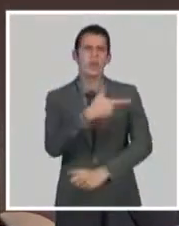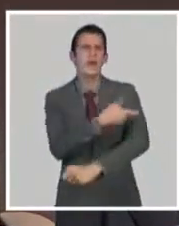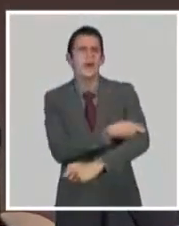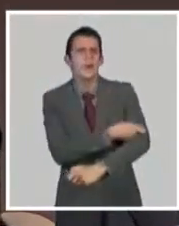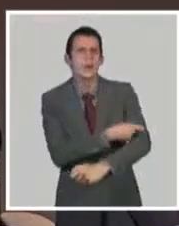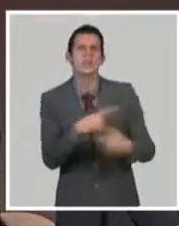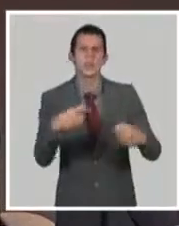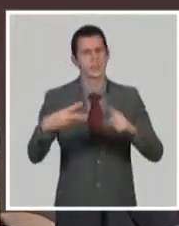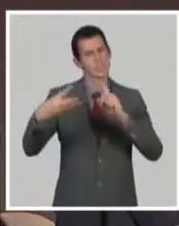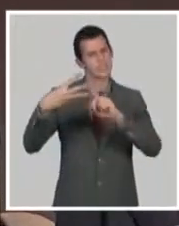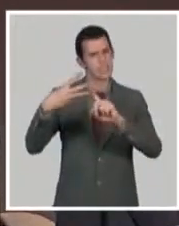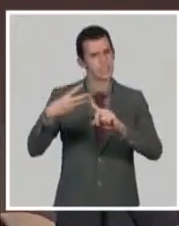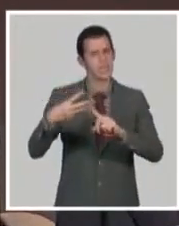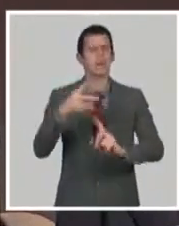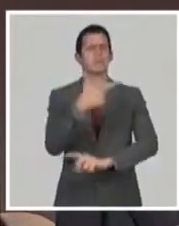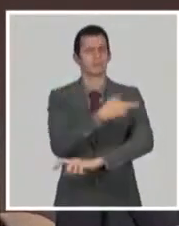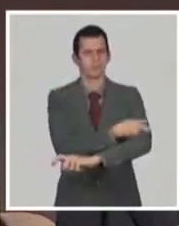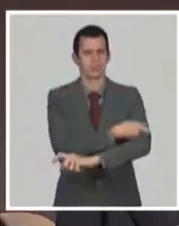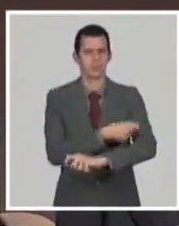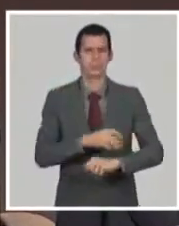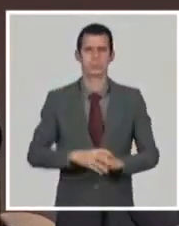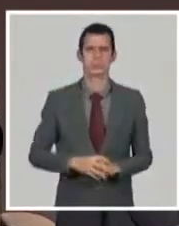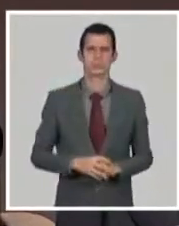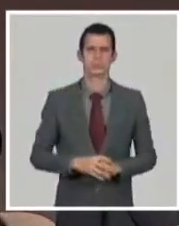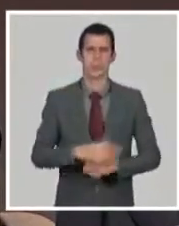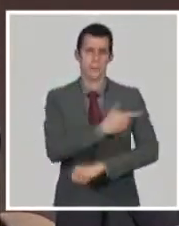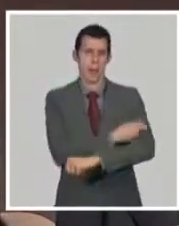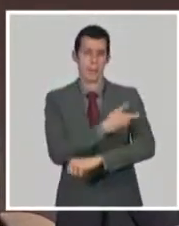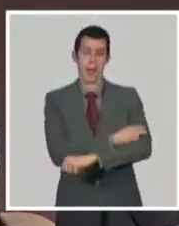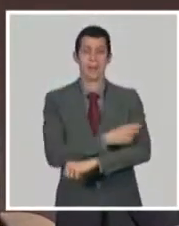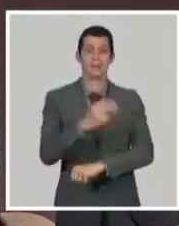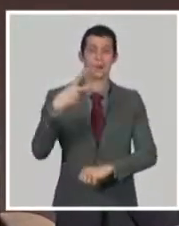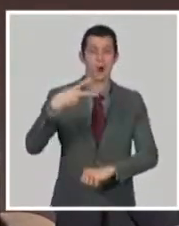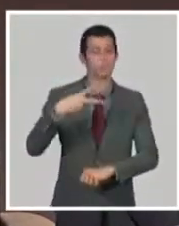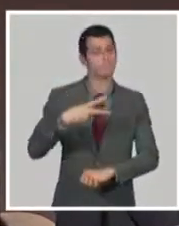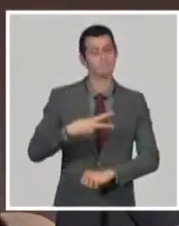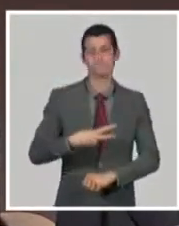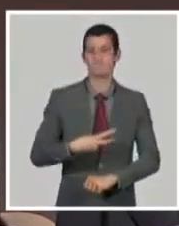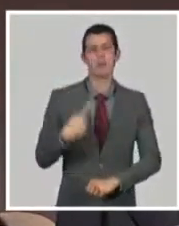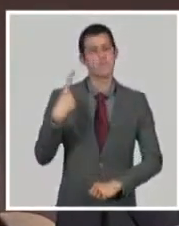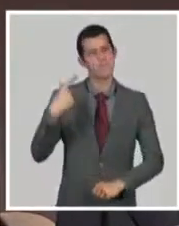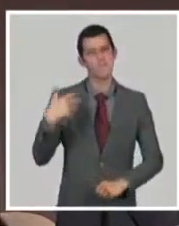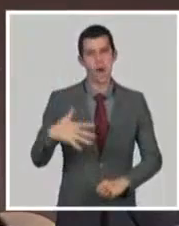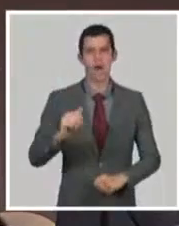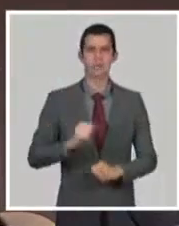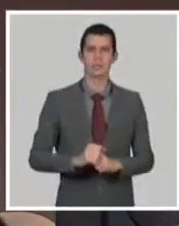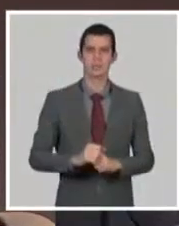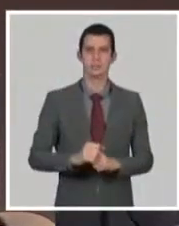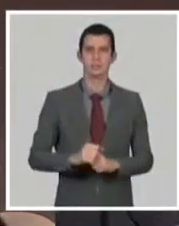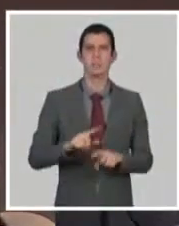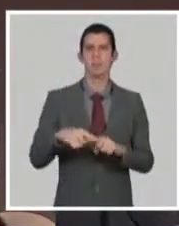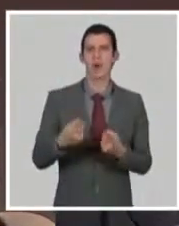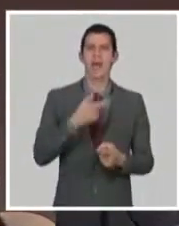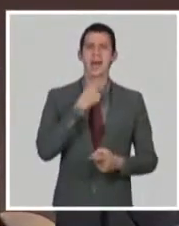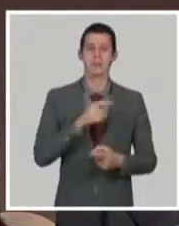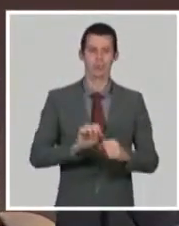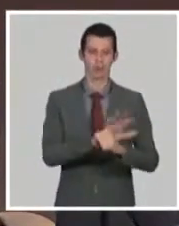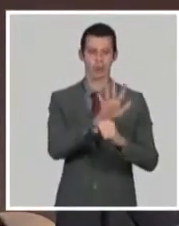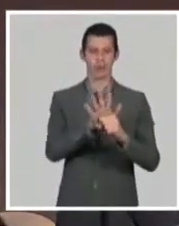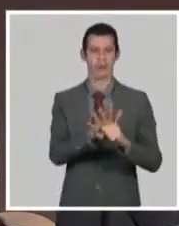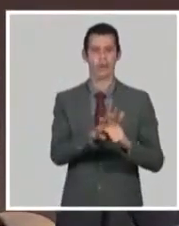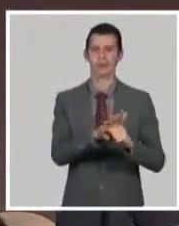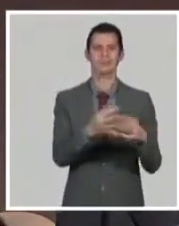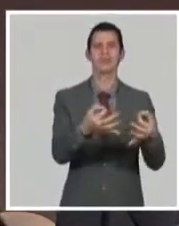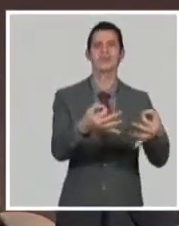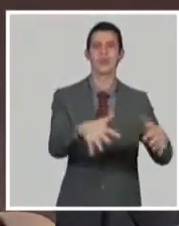la inmunidad, los niveles de inmunogenicidad que se alcance sean a un nivel, o sea, sean altos, y que aunque la capacidad